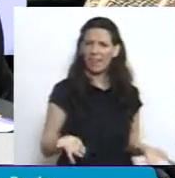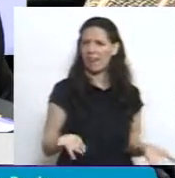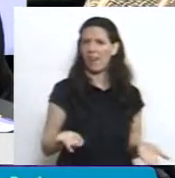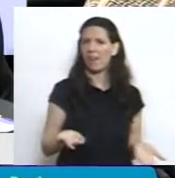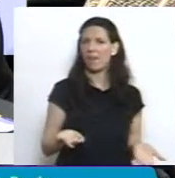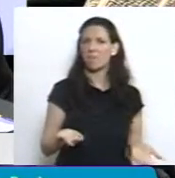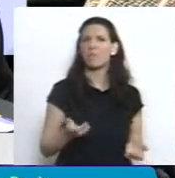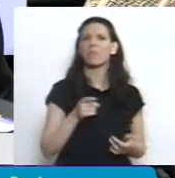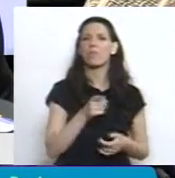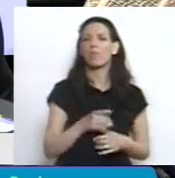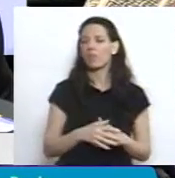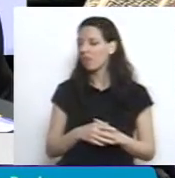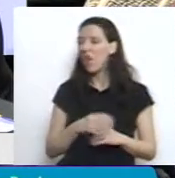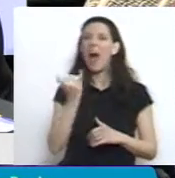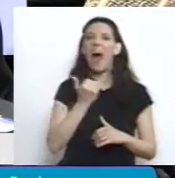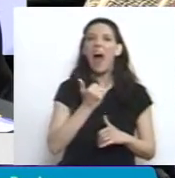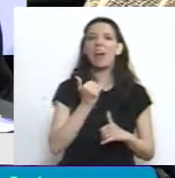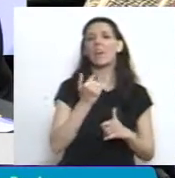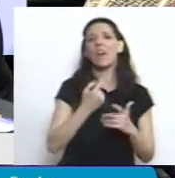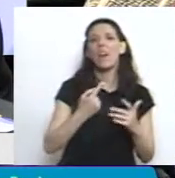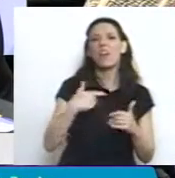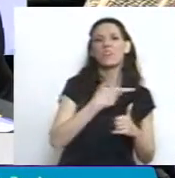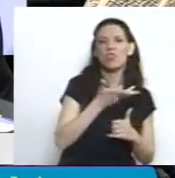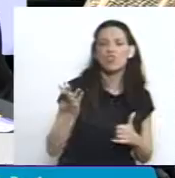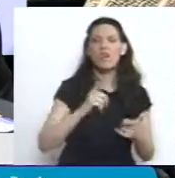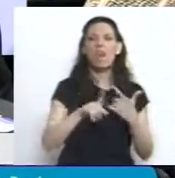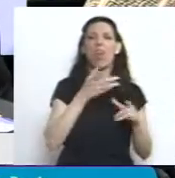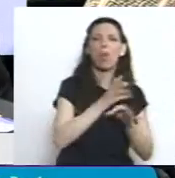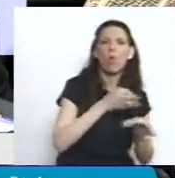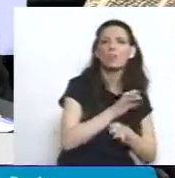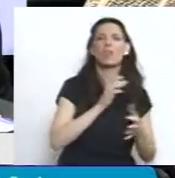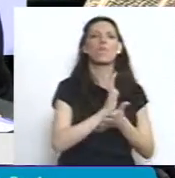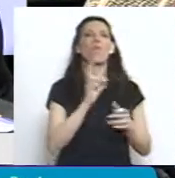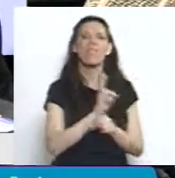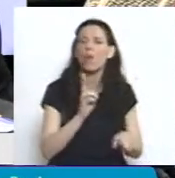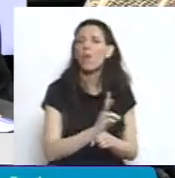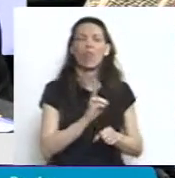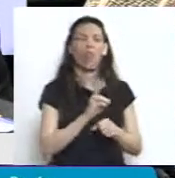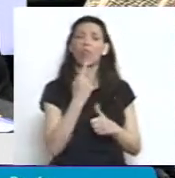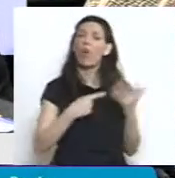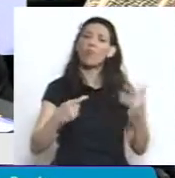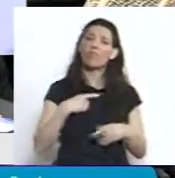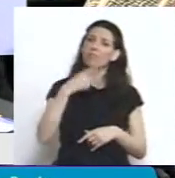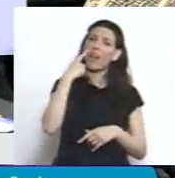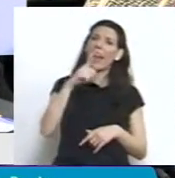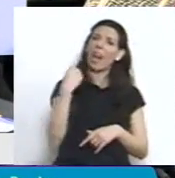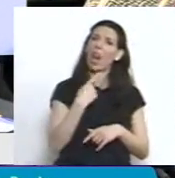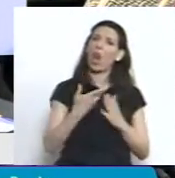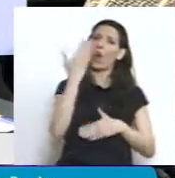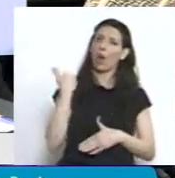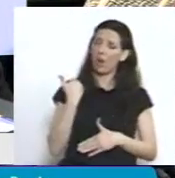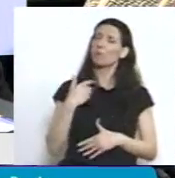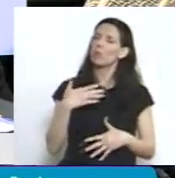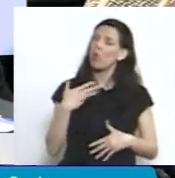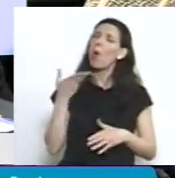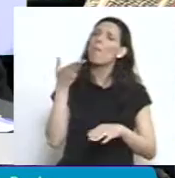de los mayores efectores sociales, educativos y de seguridad que hemos logrado. Así que yo voy a pedir que se vote la ley de